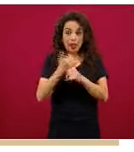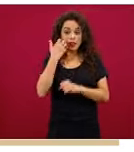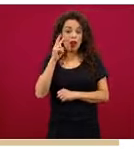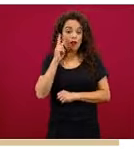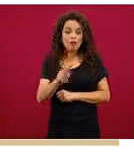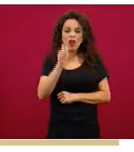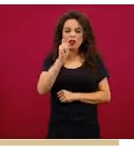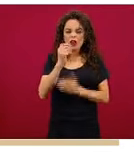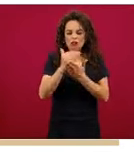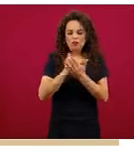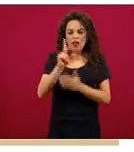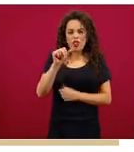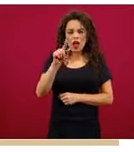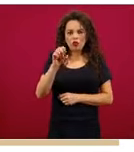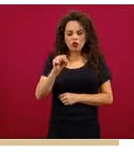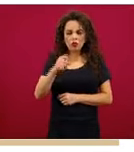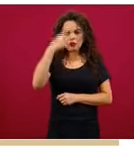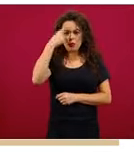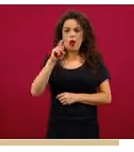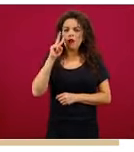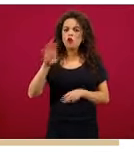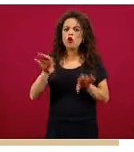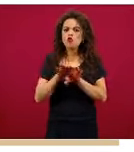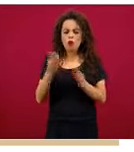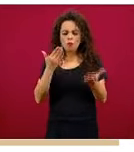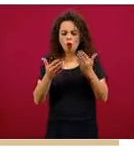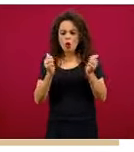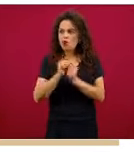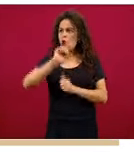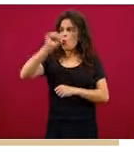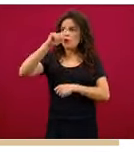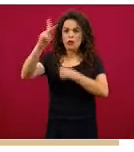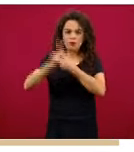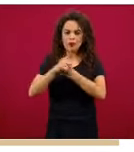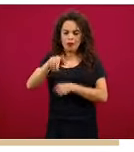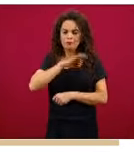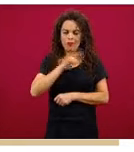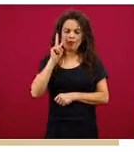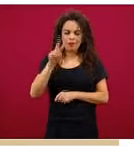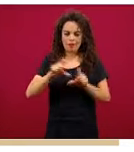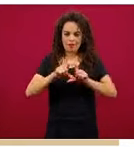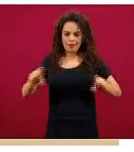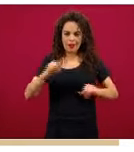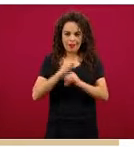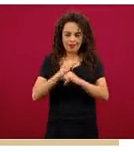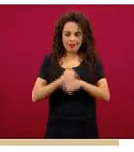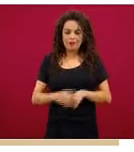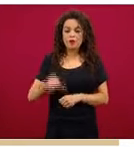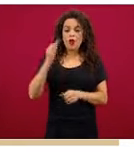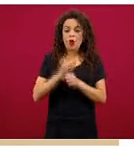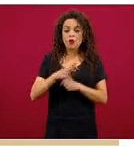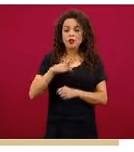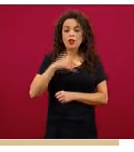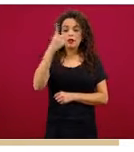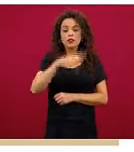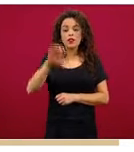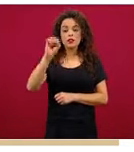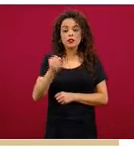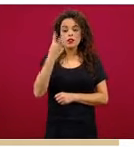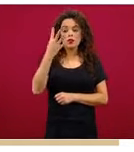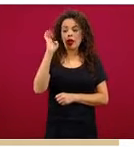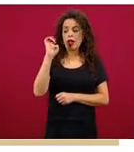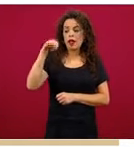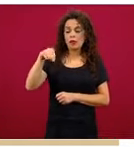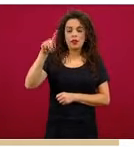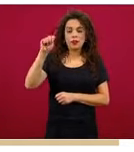cómo estamos con referencia con otro país. Nosotros tenemos desplegados hoy en México 164 EMTs,